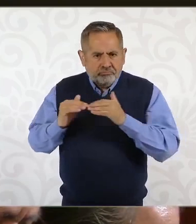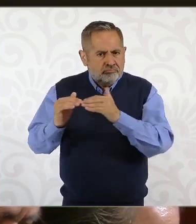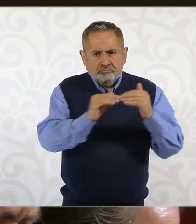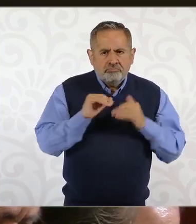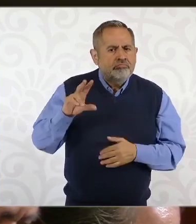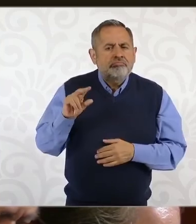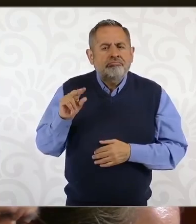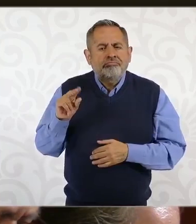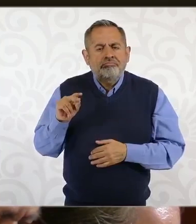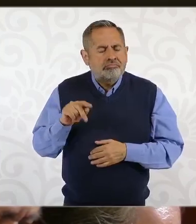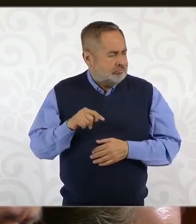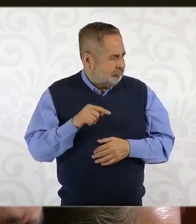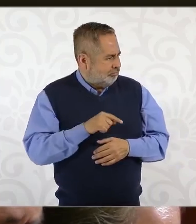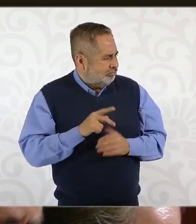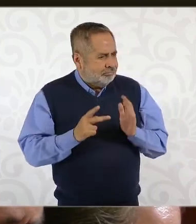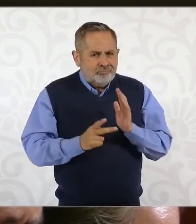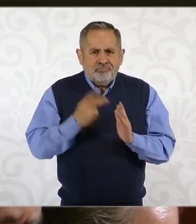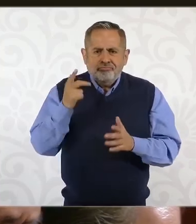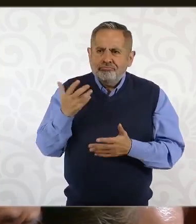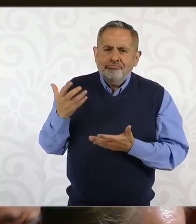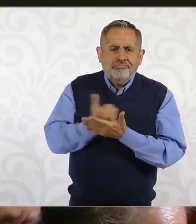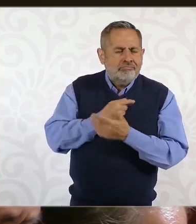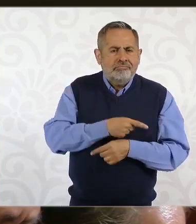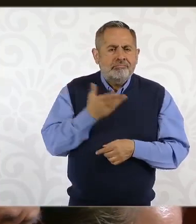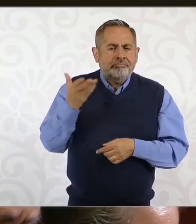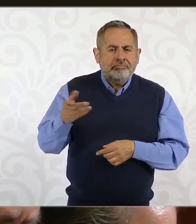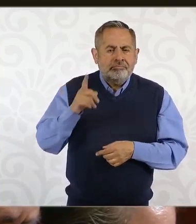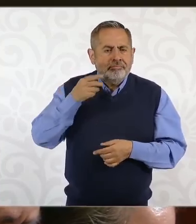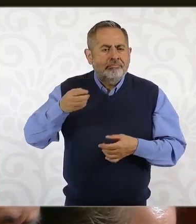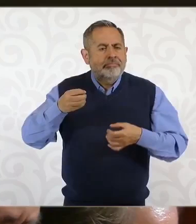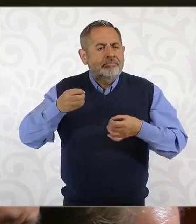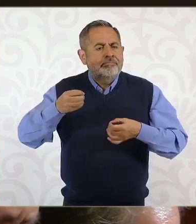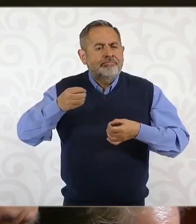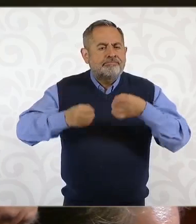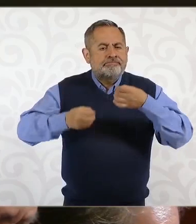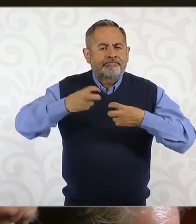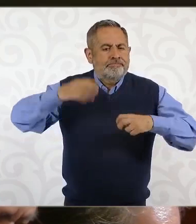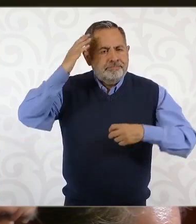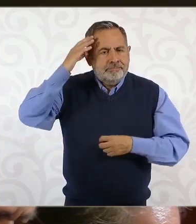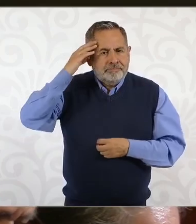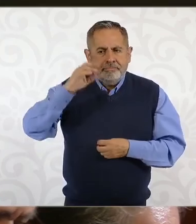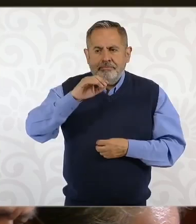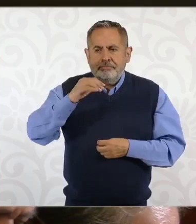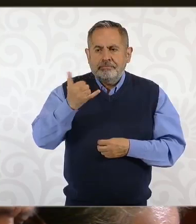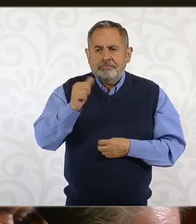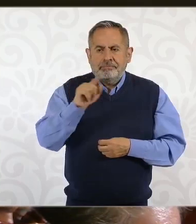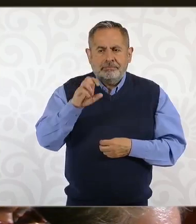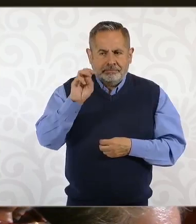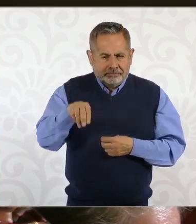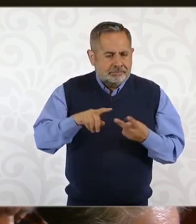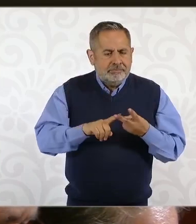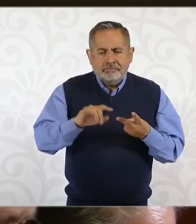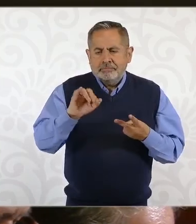que ocurrió ahí fue que a petición de la ministra Yasmín Esquivel Moza y con los votos de los ministros